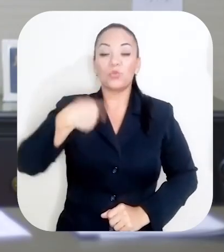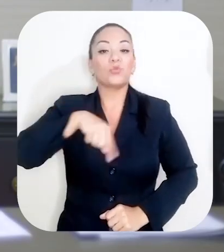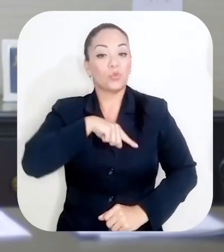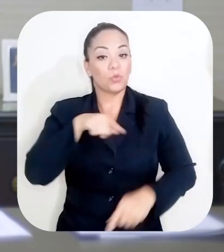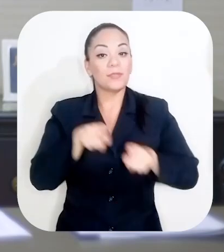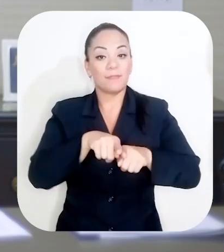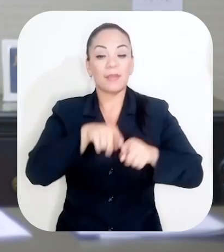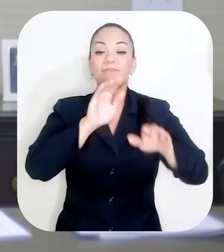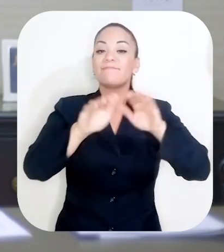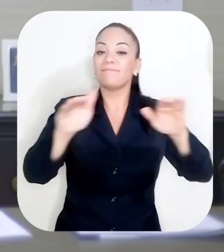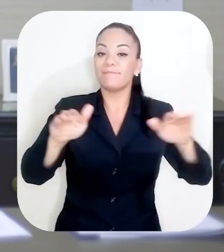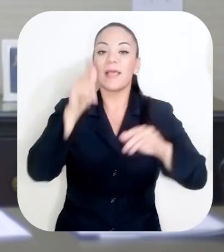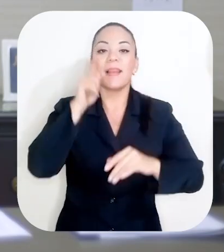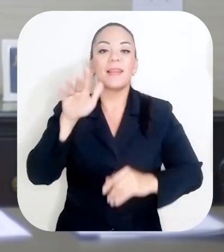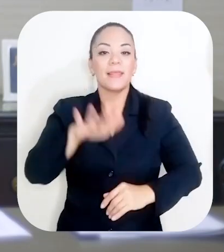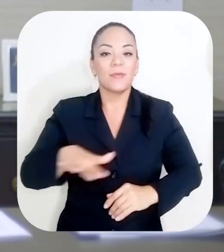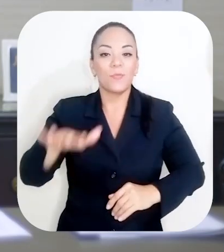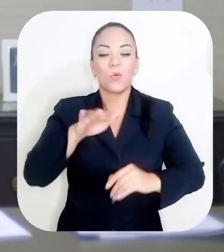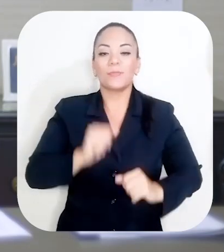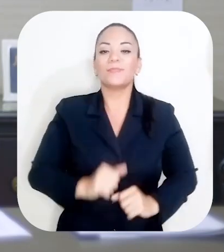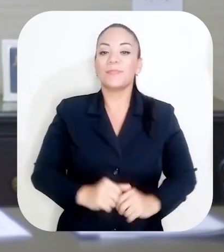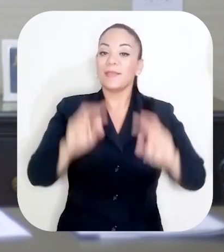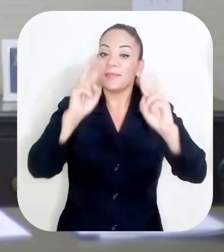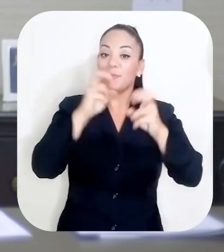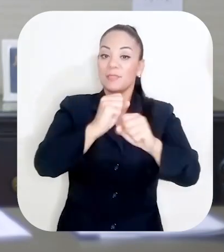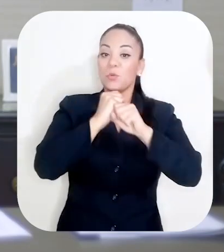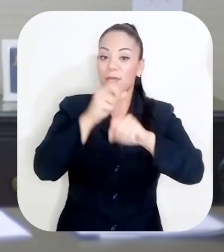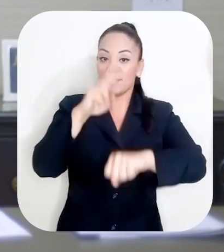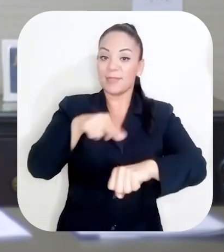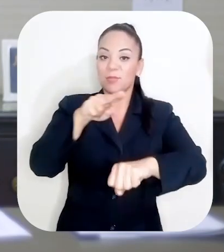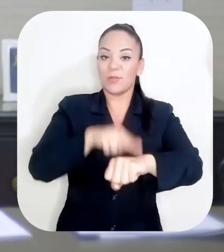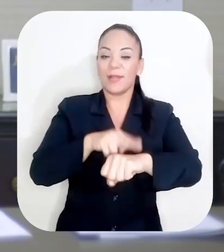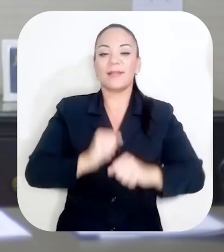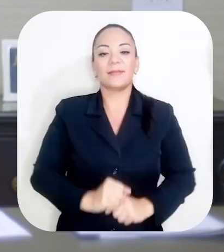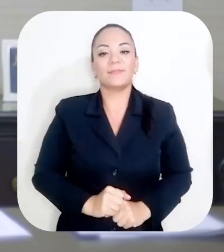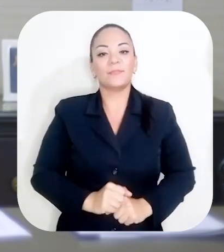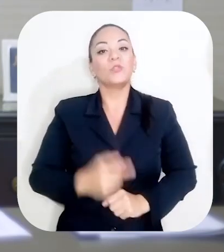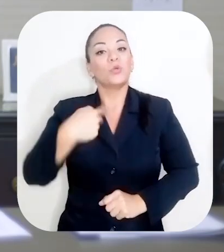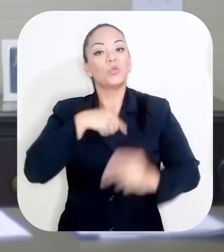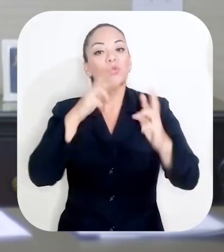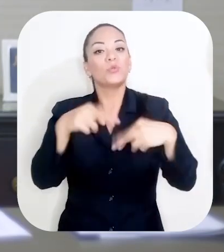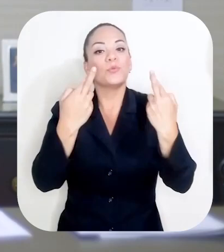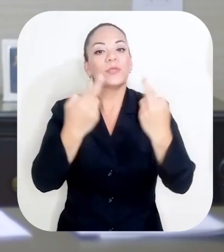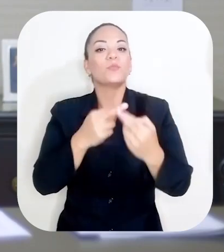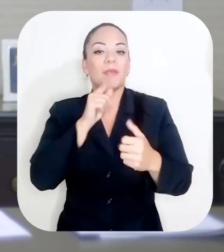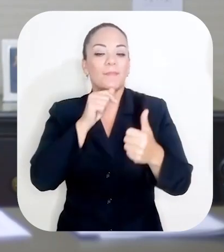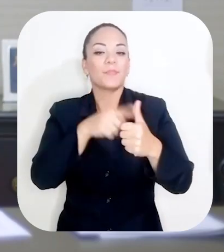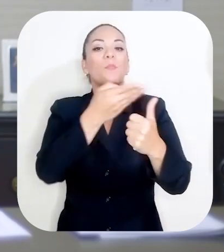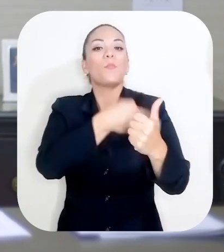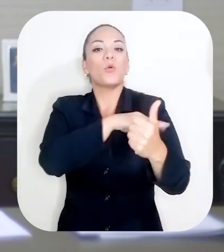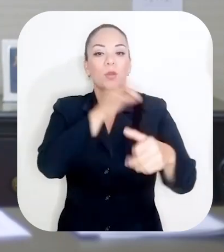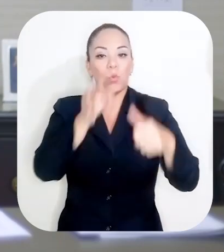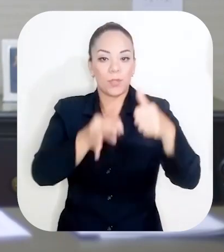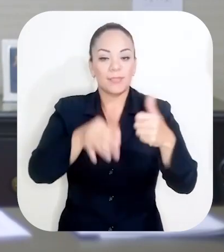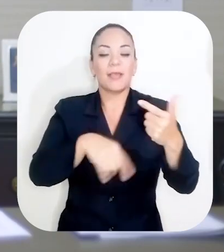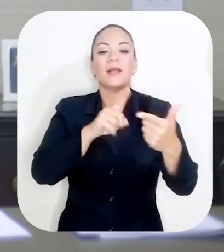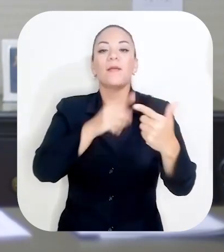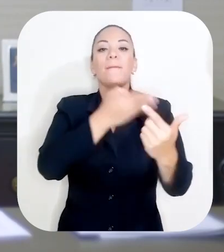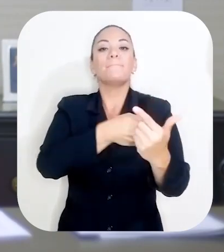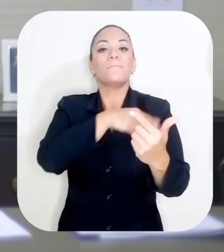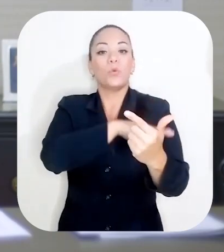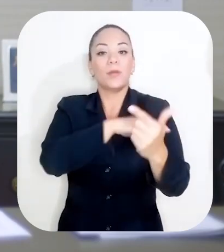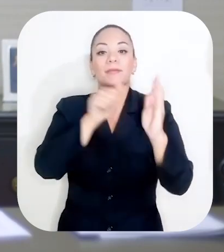pasado 30 de agosto en Limón en el marco del Consejo de Seguridad nacional cuando nos reunimos el poder judicial